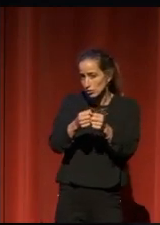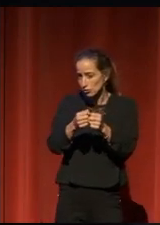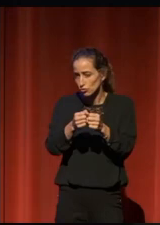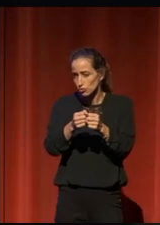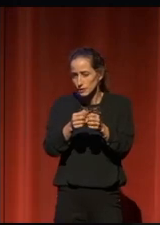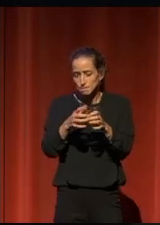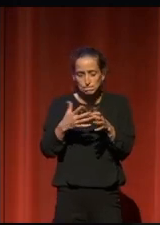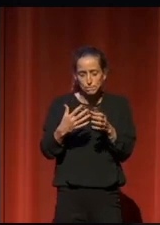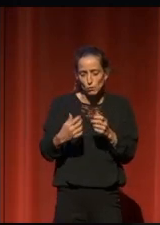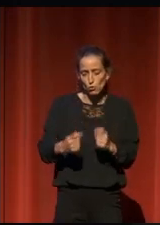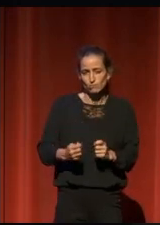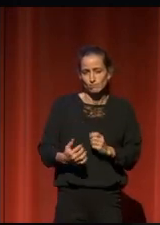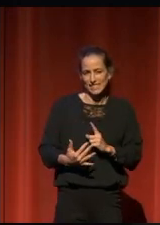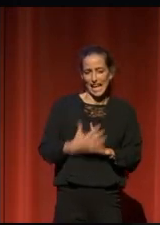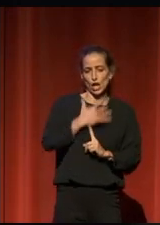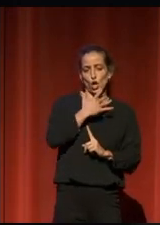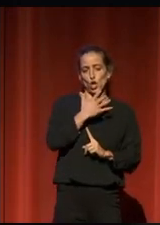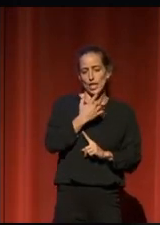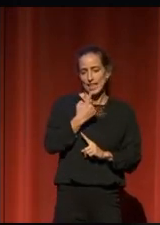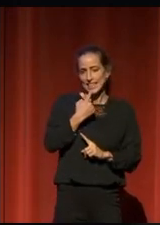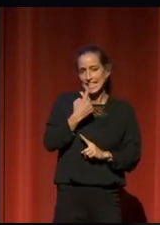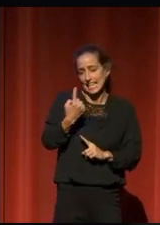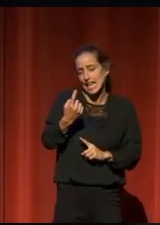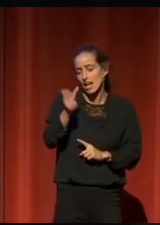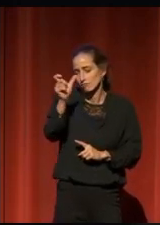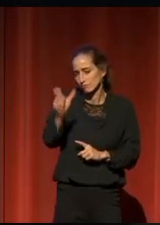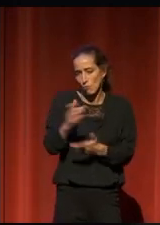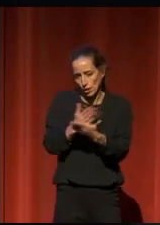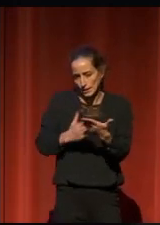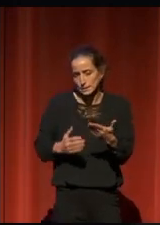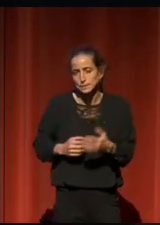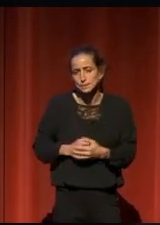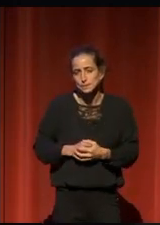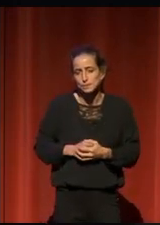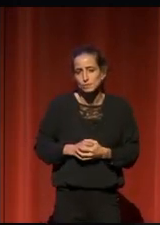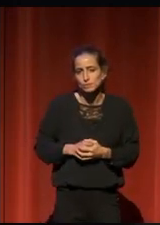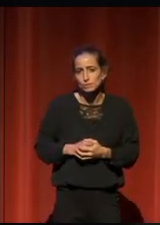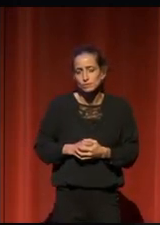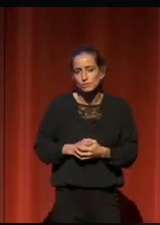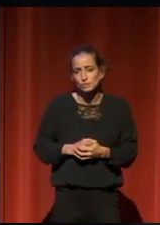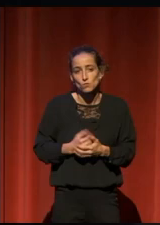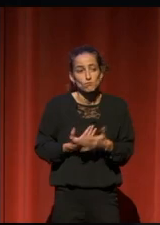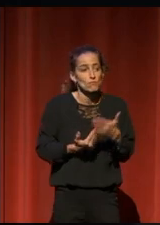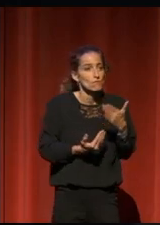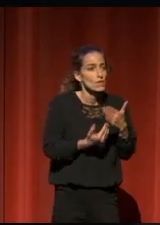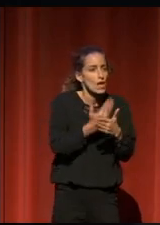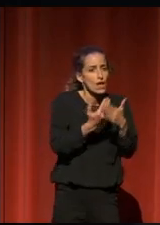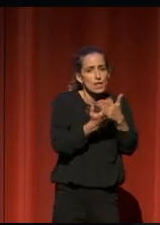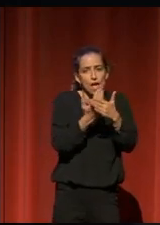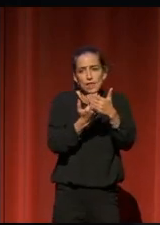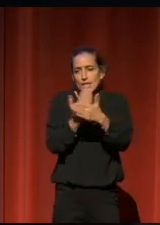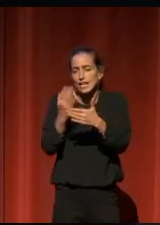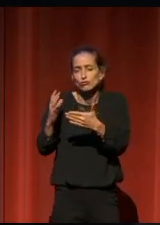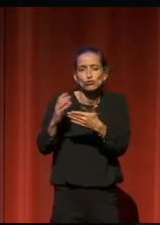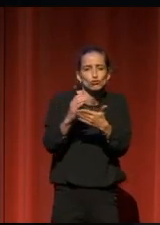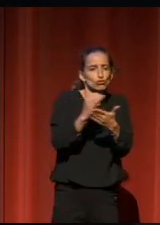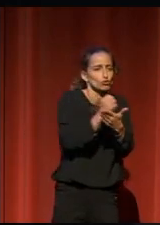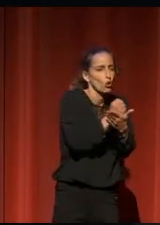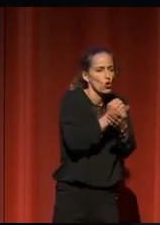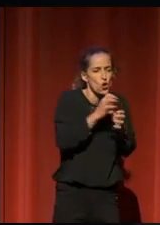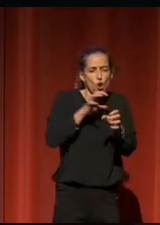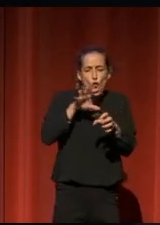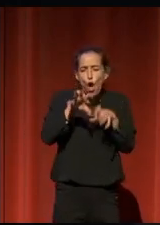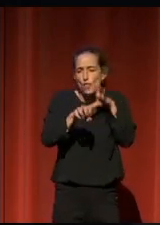carroña, diría Baudelaire. No dejan ni un mes ni un día de desperdicio, lo devoran